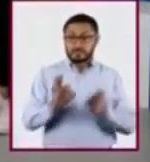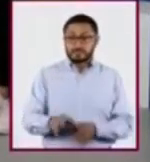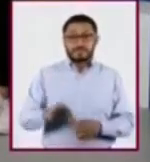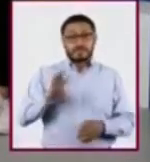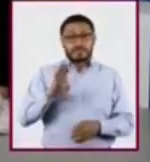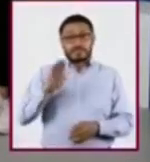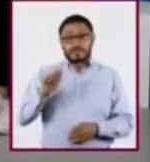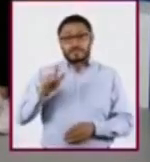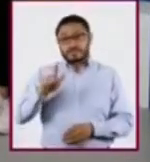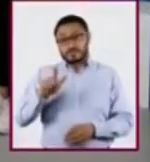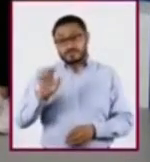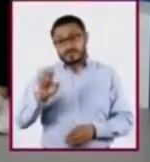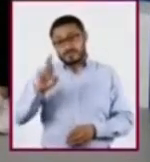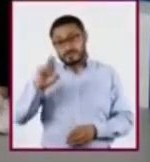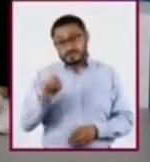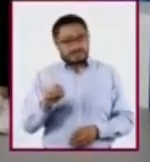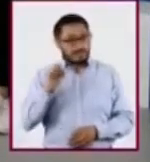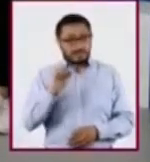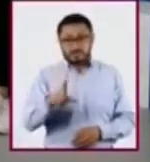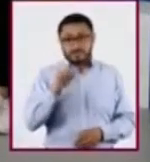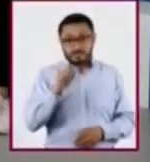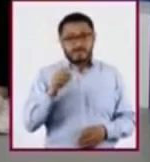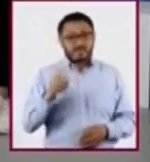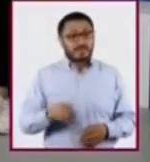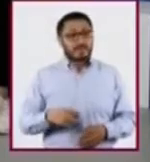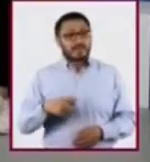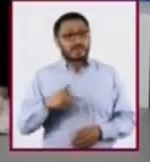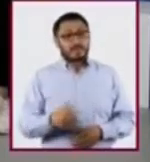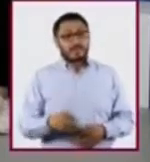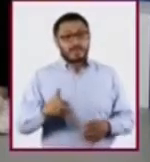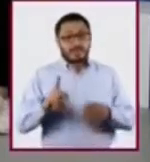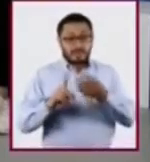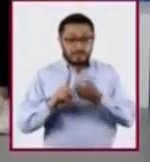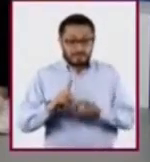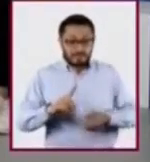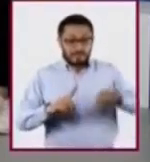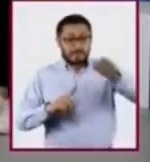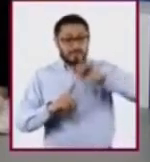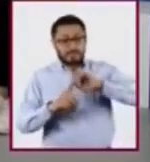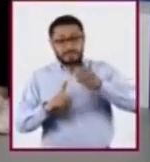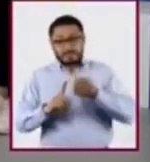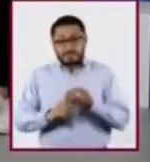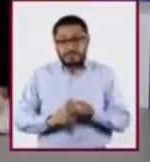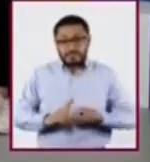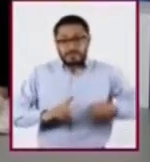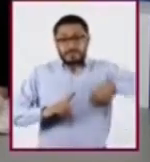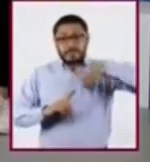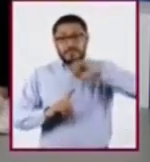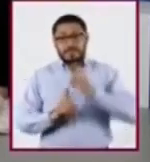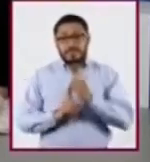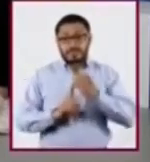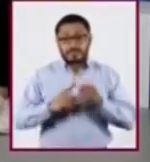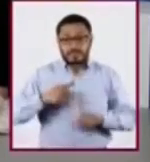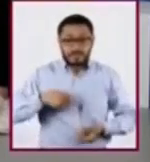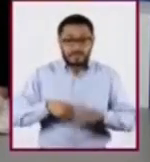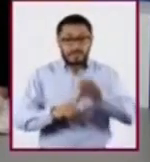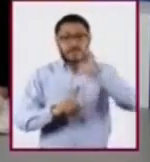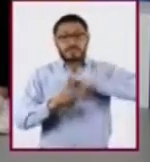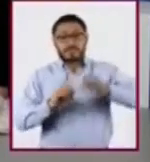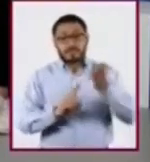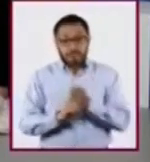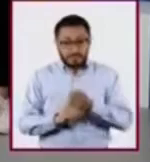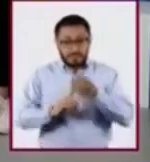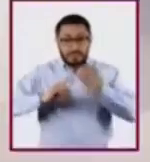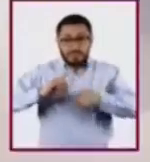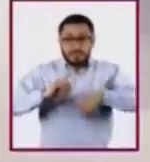balero se realiza el mismo movimiento, nada más que el barril gira y se vuelve a encestar en el mango